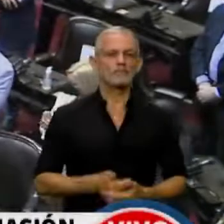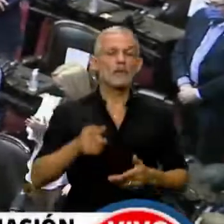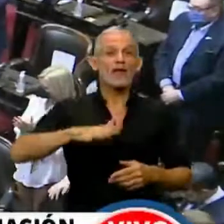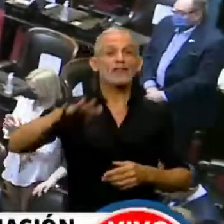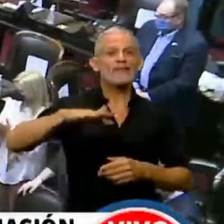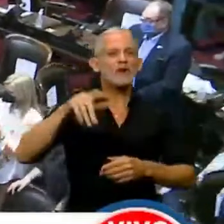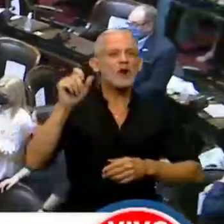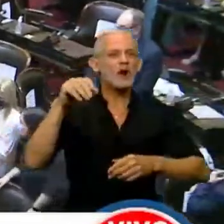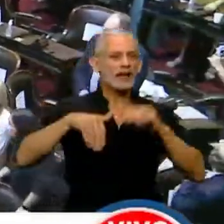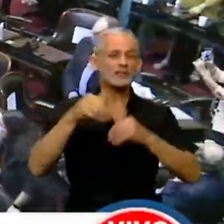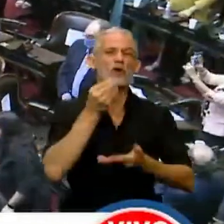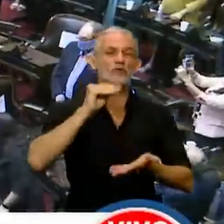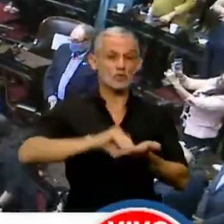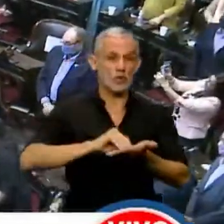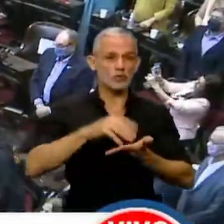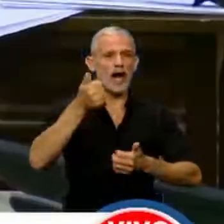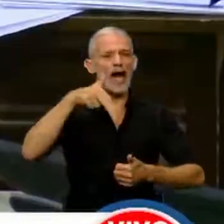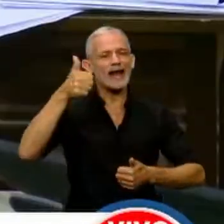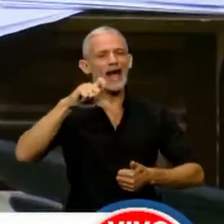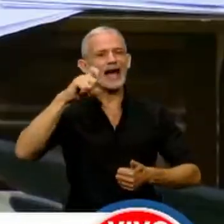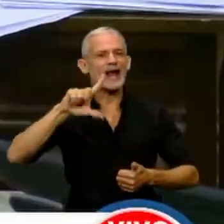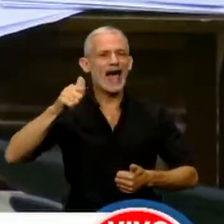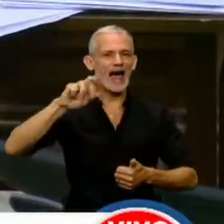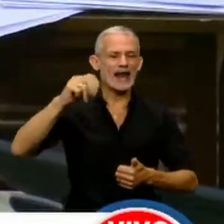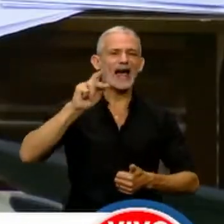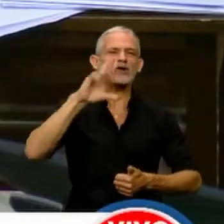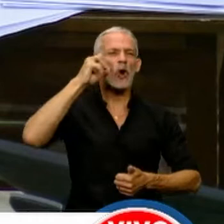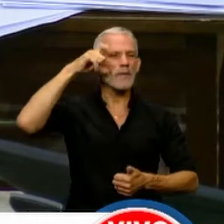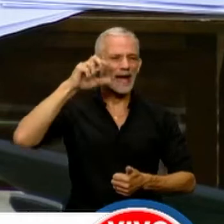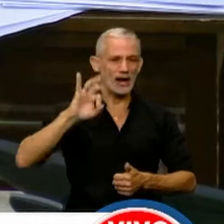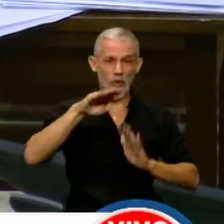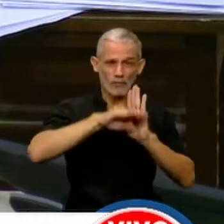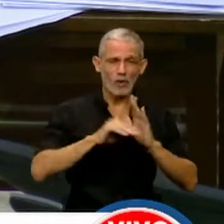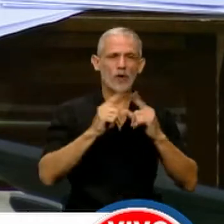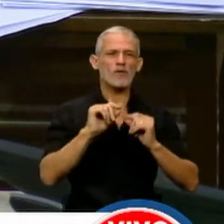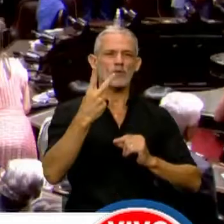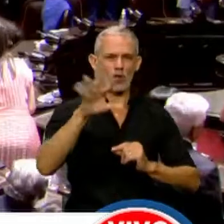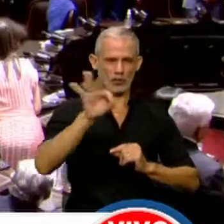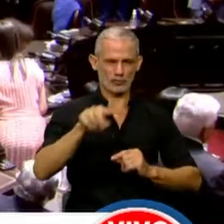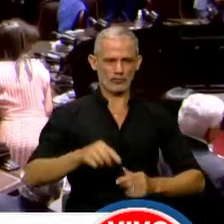Distrito Electoral Chubut. Ana Clara Romero, Fórmula 2.